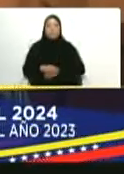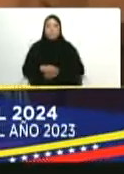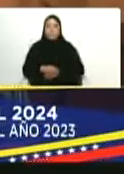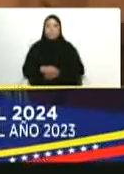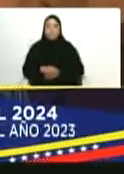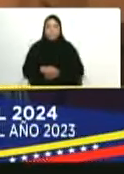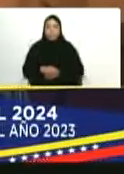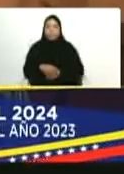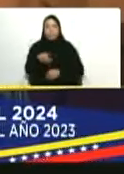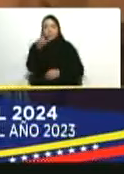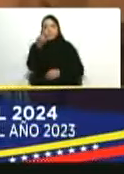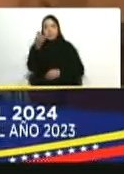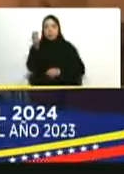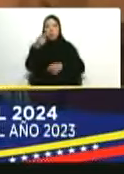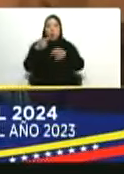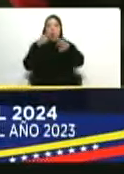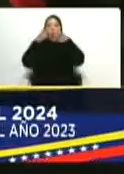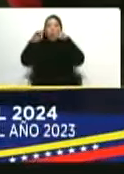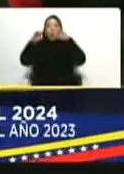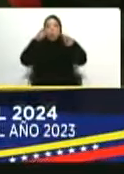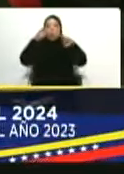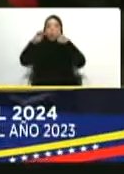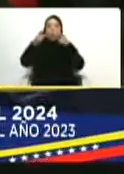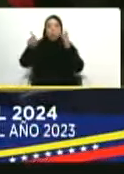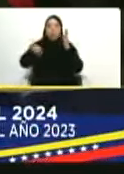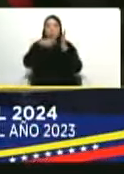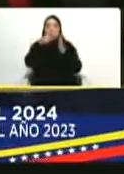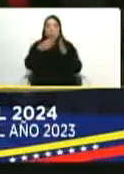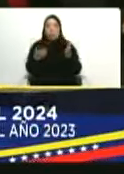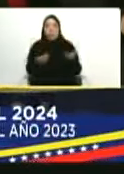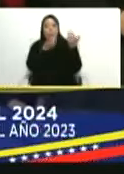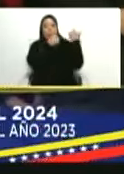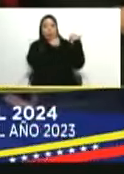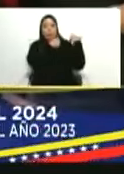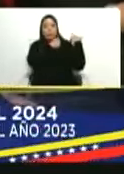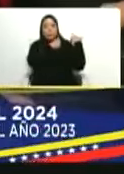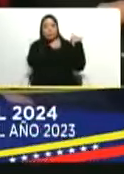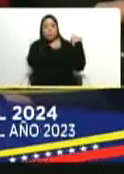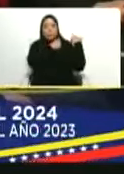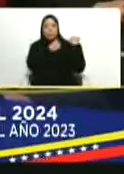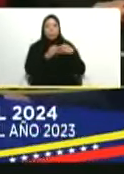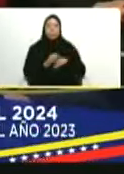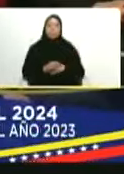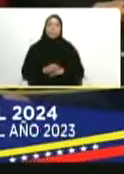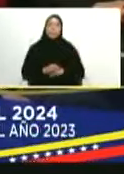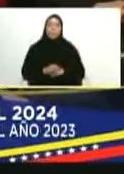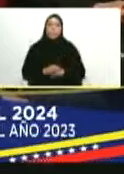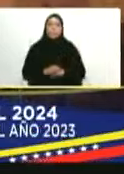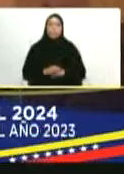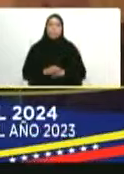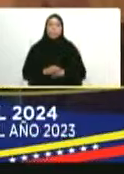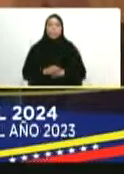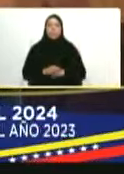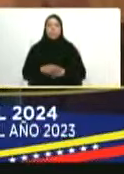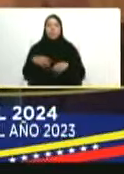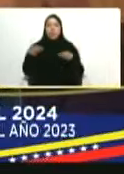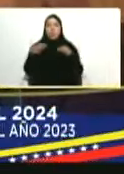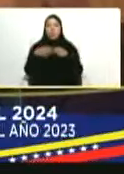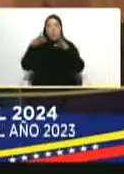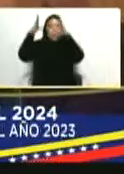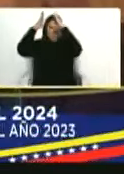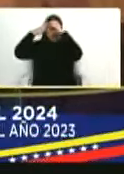Josnel Peraza, Contralor General de la República encargado. El Honorable Cuerpo